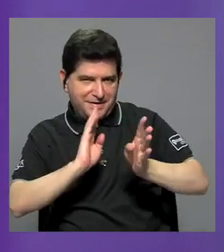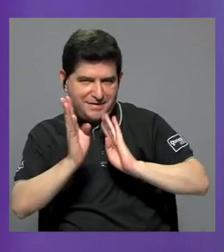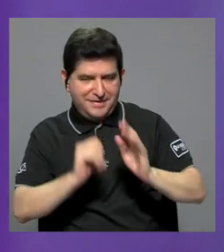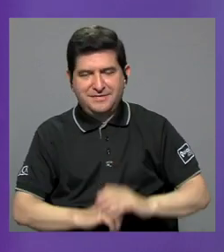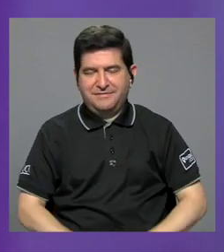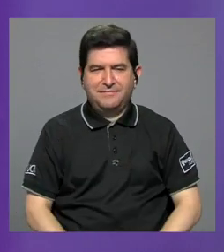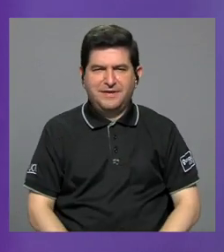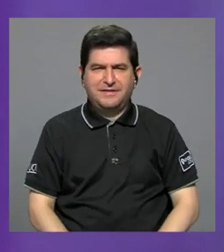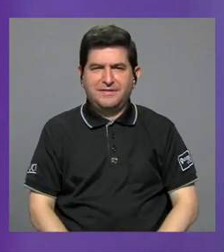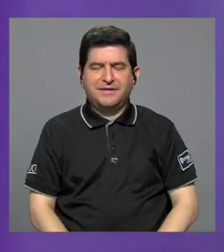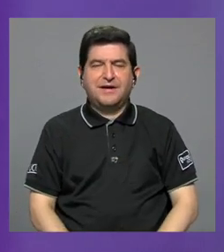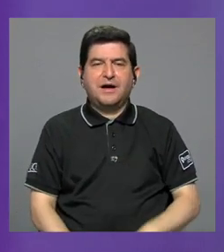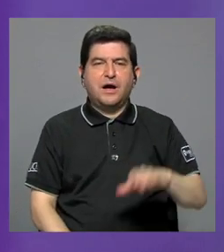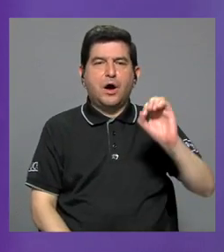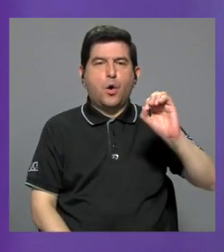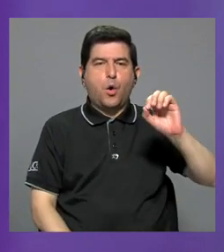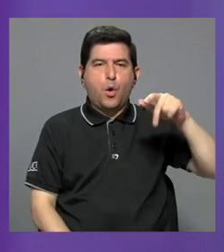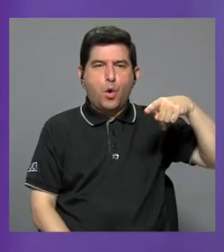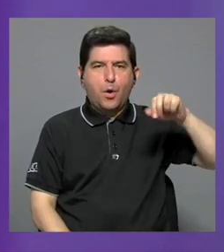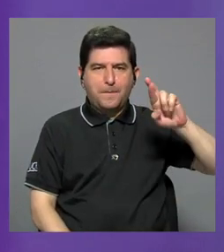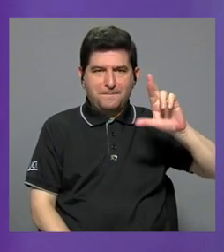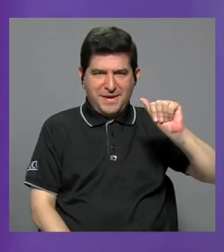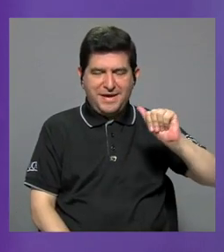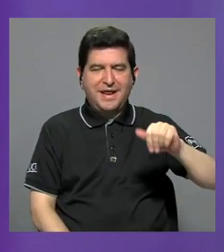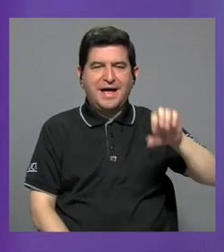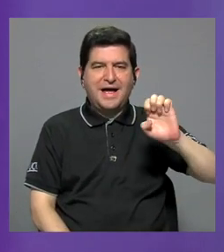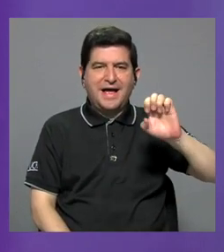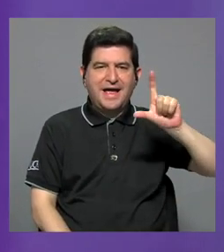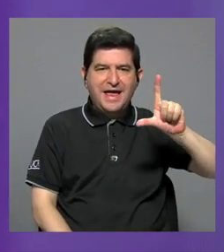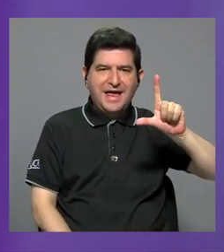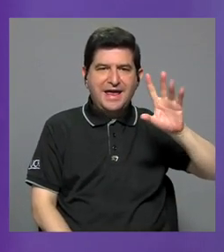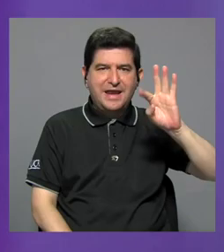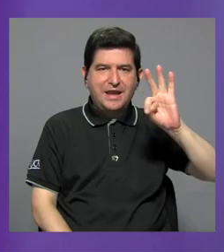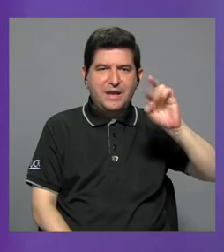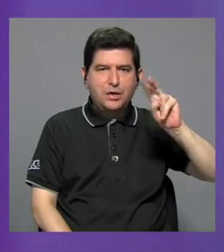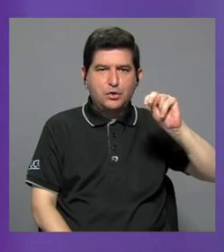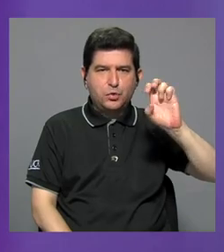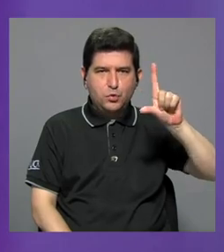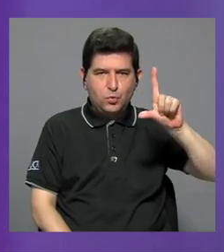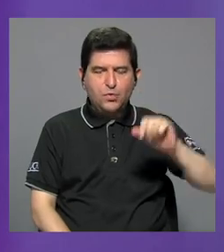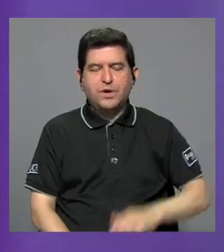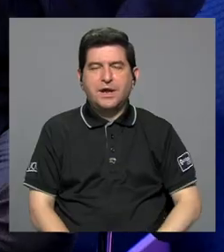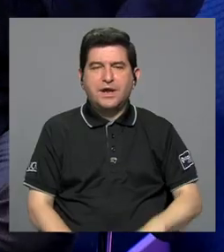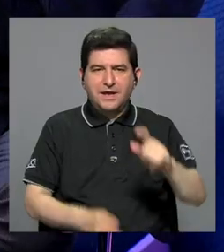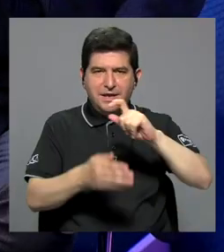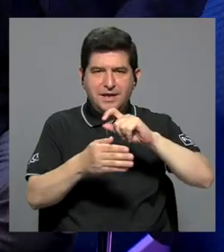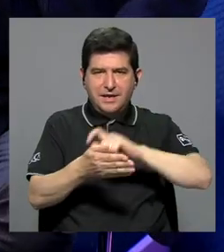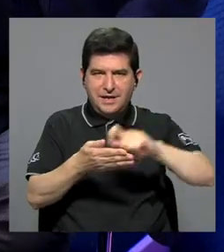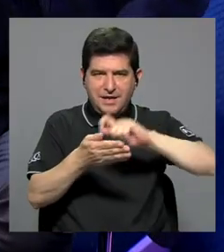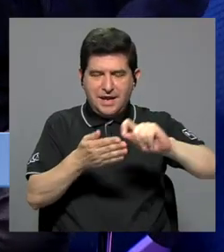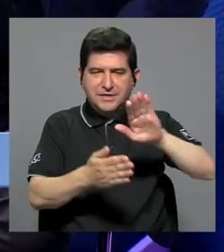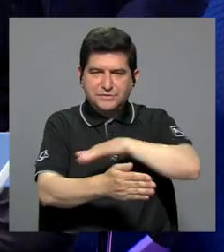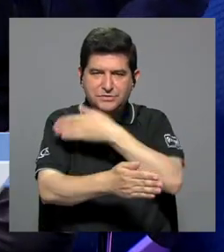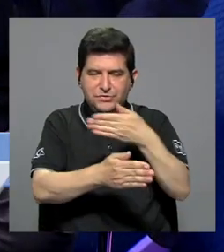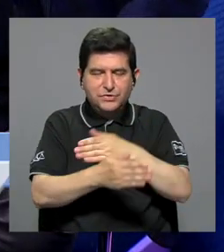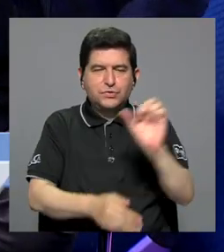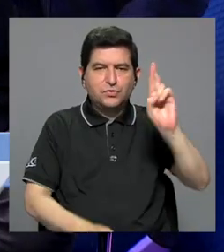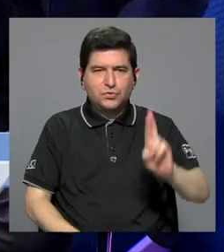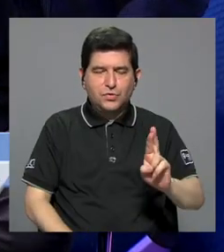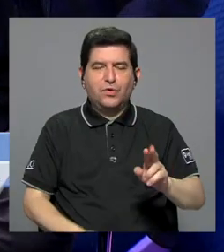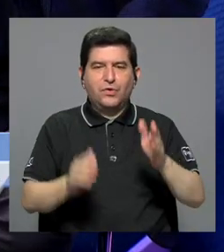acerca de la ópera El Túnel, del compositor costarricense Carlos